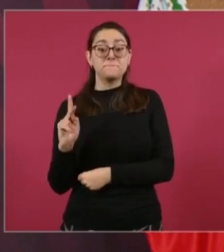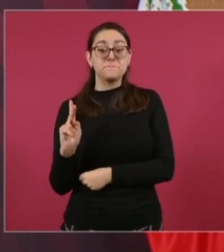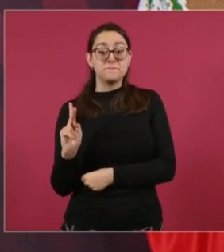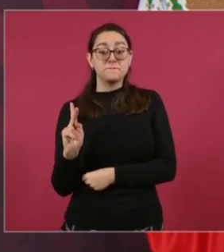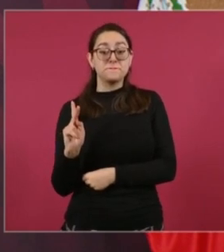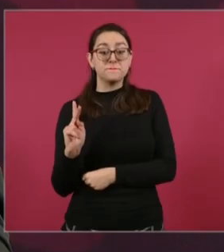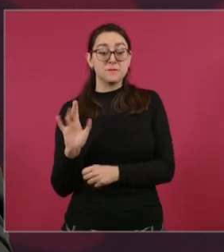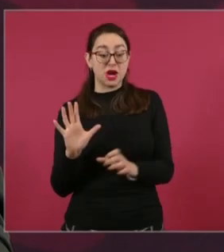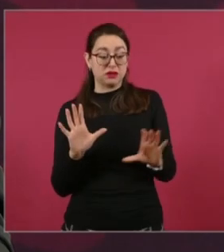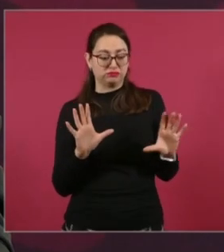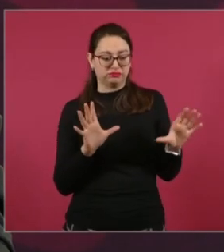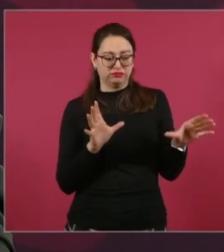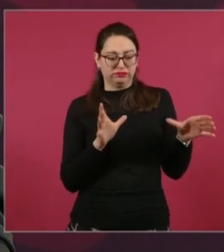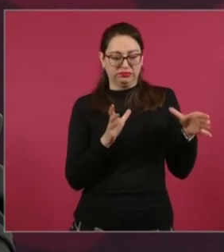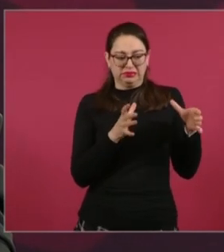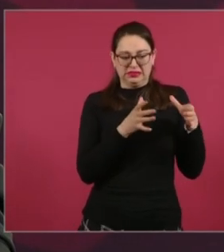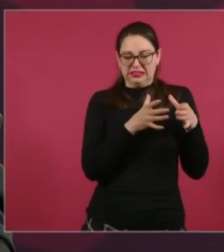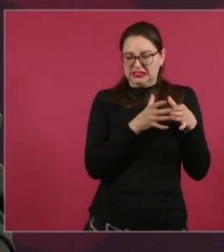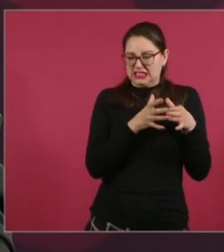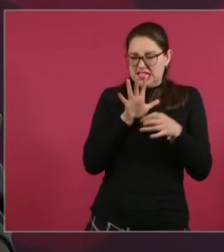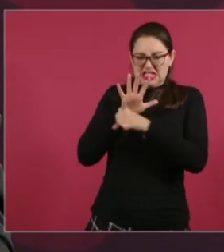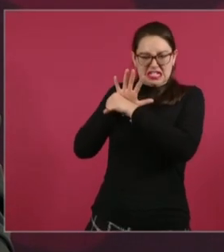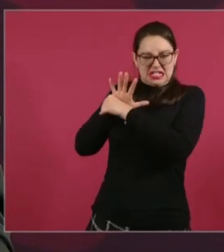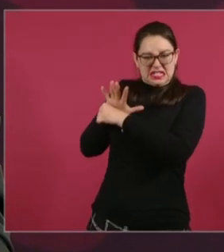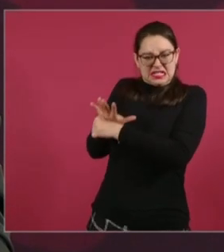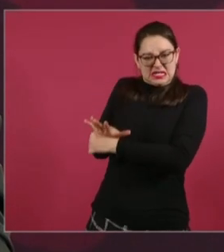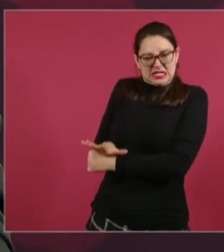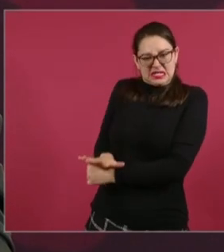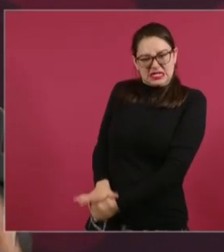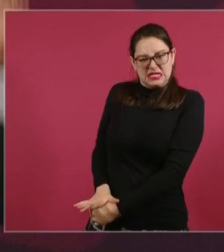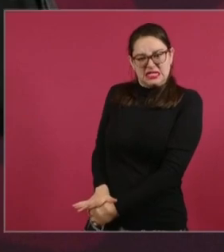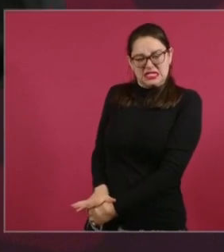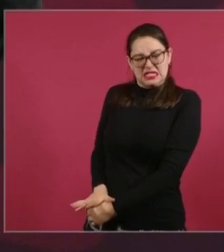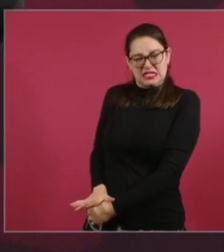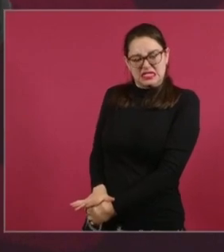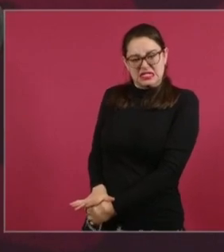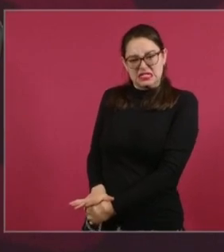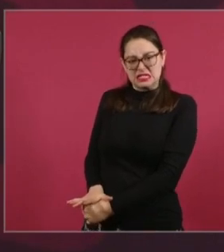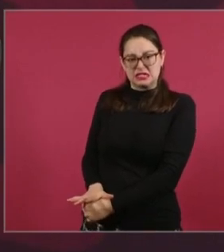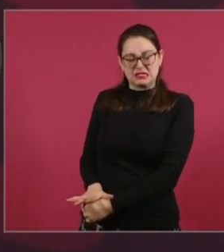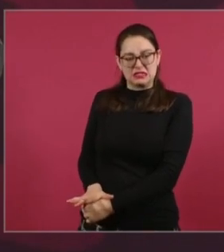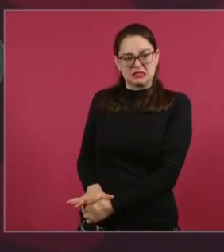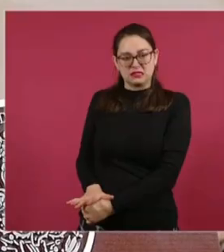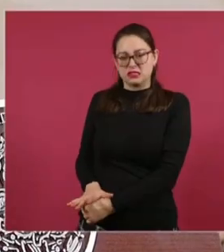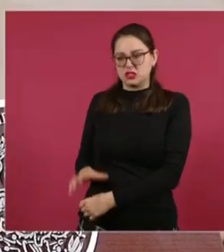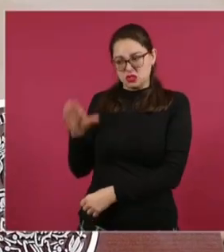padecimos durante mucho tiempo, sometimiento.